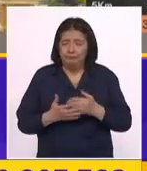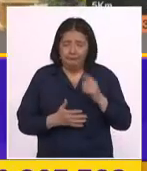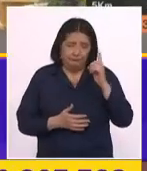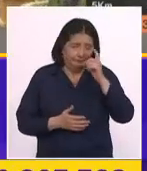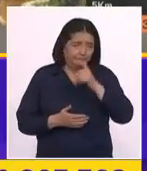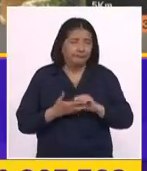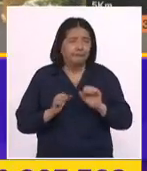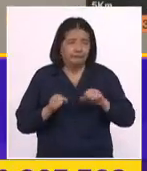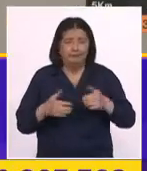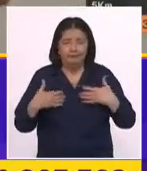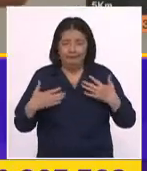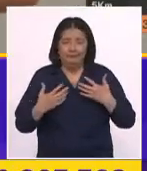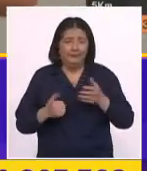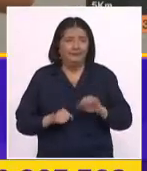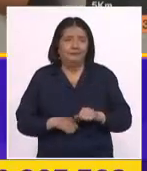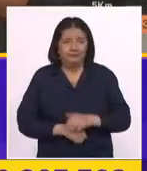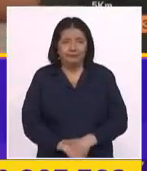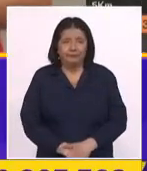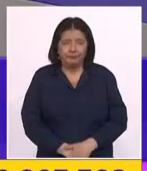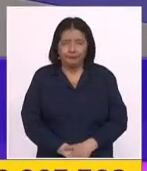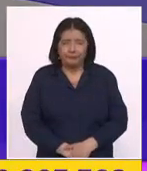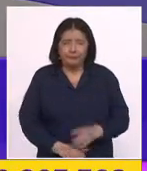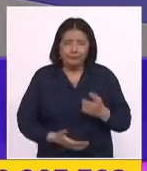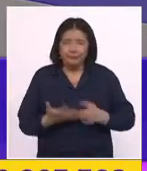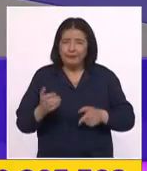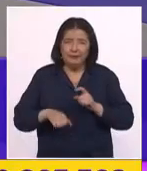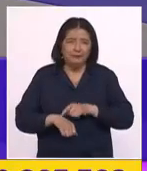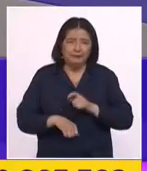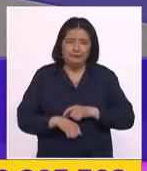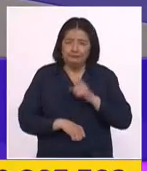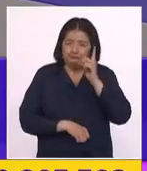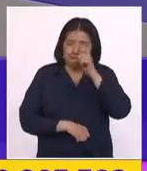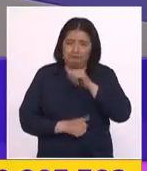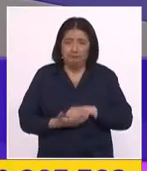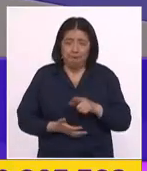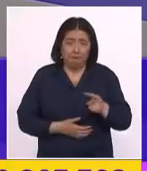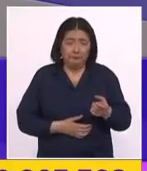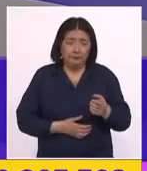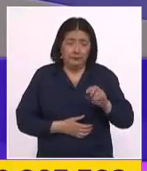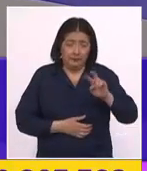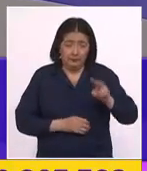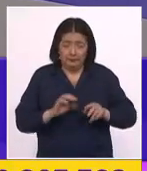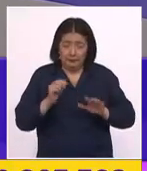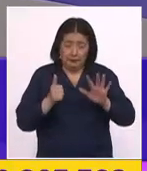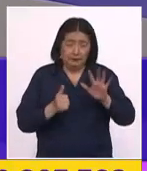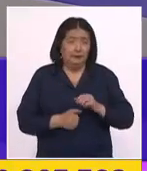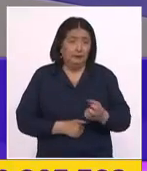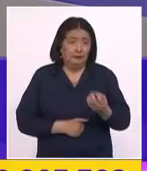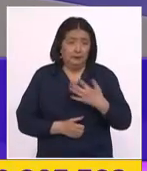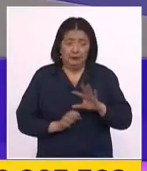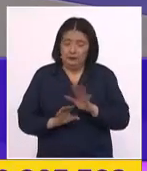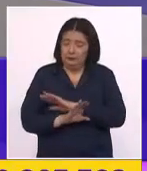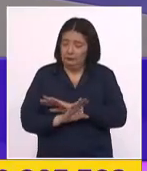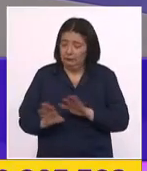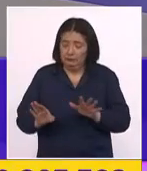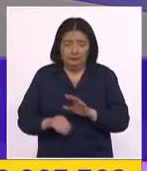yo contenta con esto que estoy logrando. ¿Cuáles fueron esos momentos tan duros? Porque de hecho tú en el 2016 dices, no va